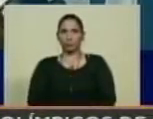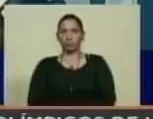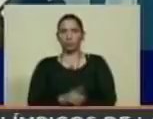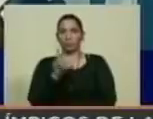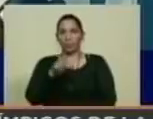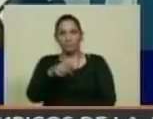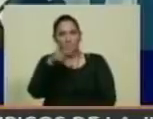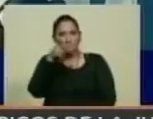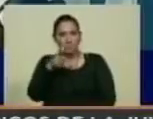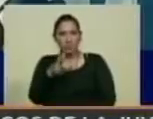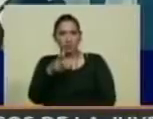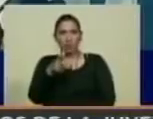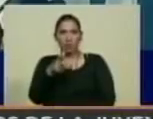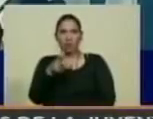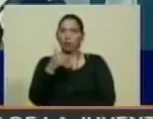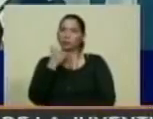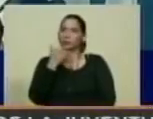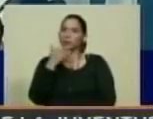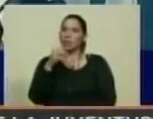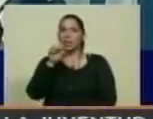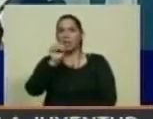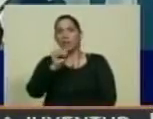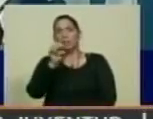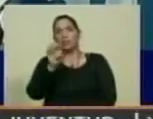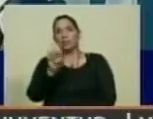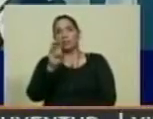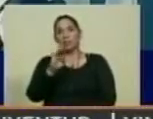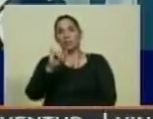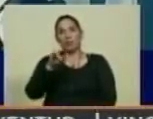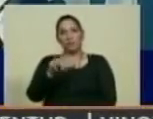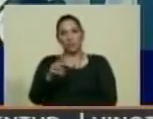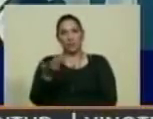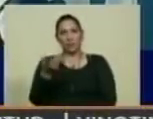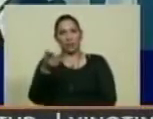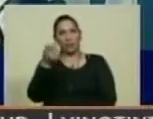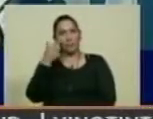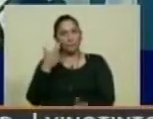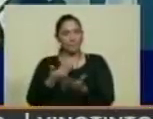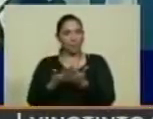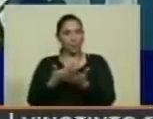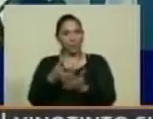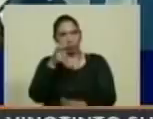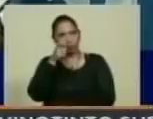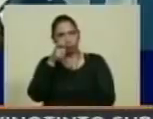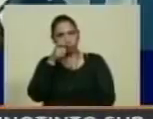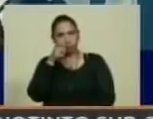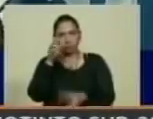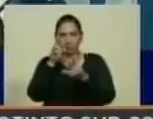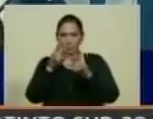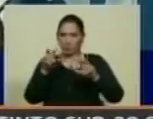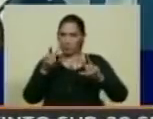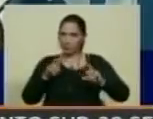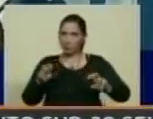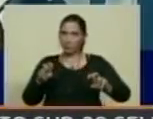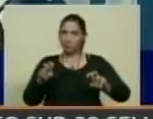de cámaras en las adyacencias del SEBIN, todo ello para verificar la veracidad, pues,